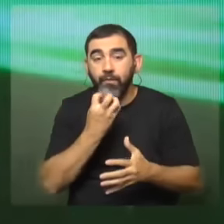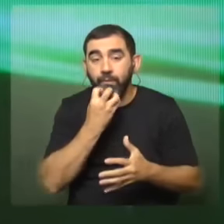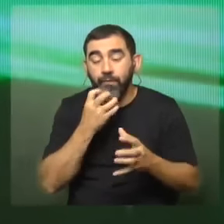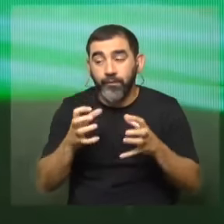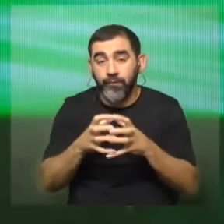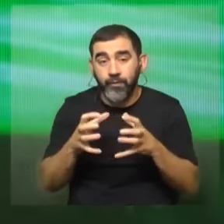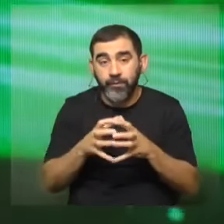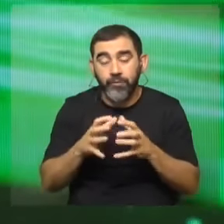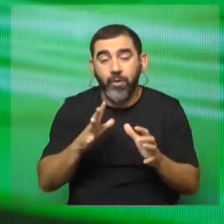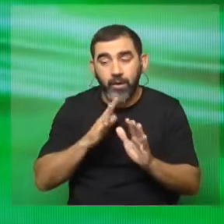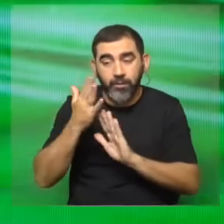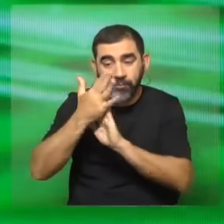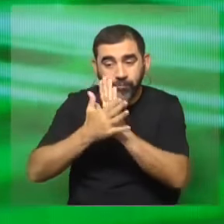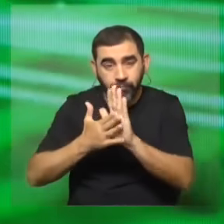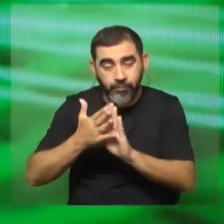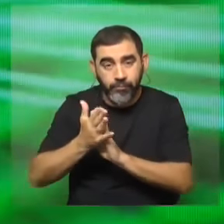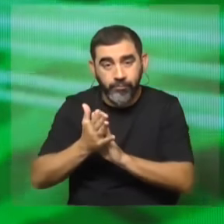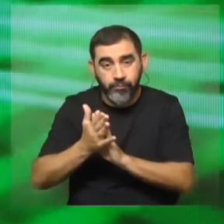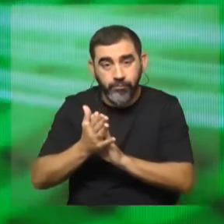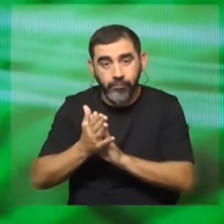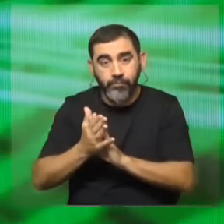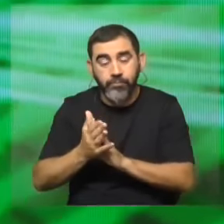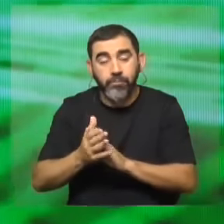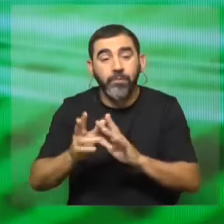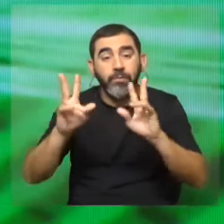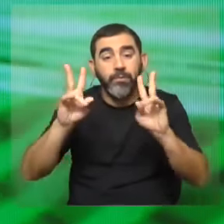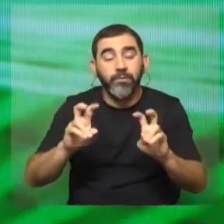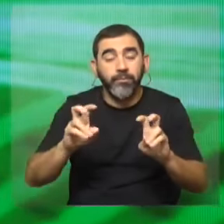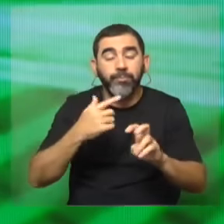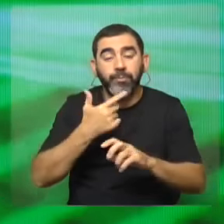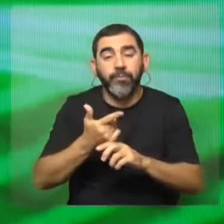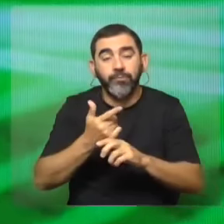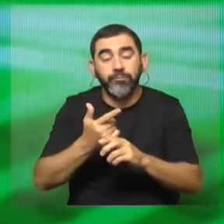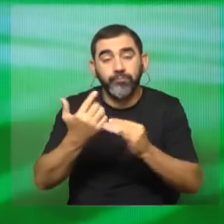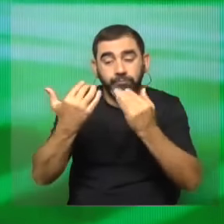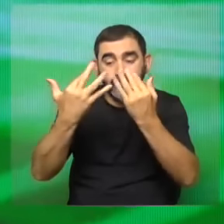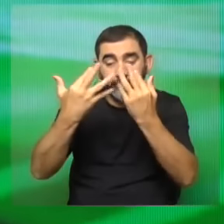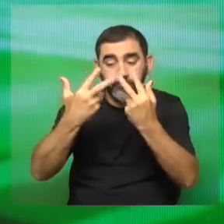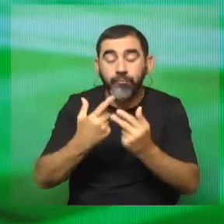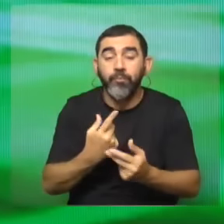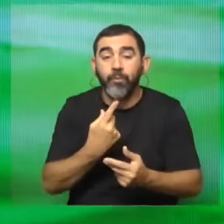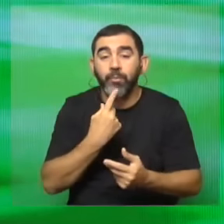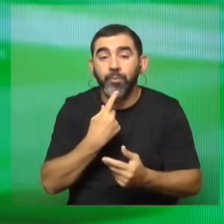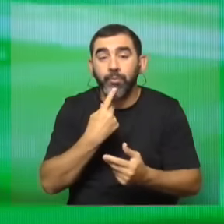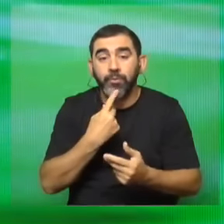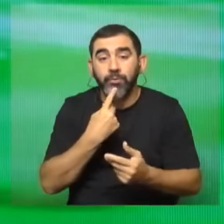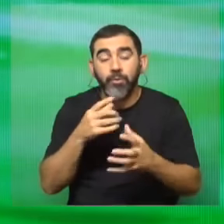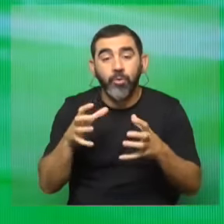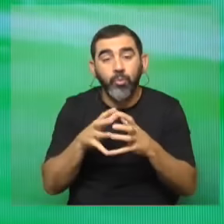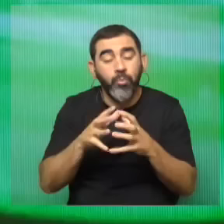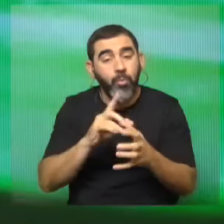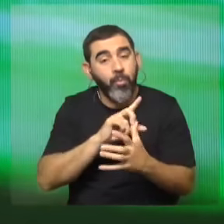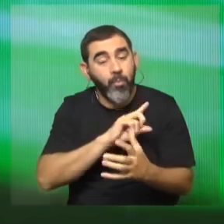obviamente en todo el territorio nacional quizás en materia de de de estructura política seamos el sector más